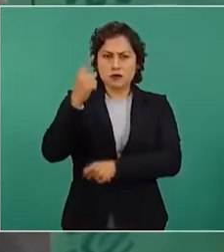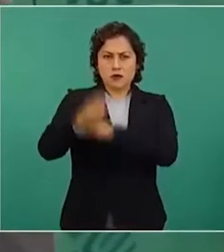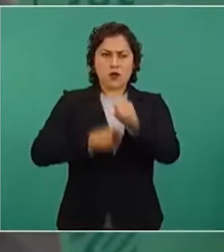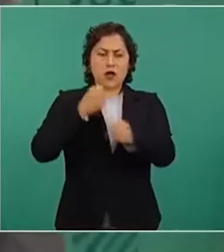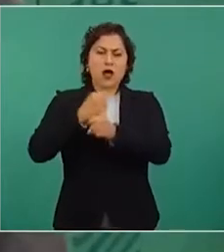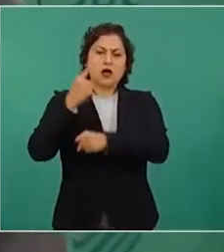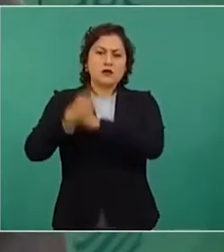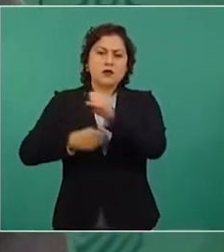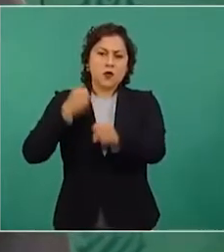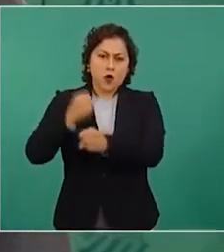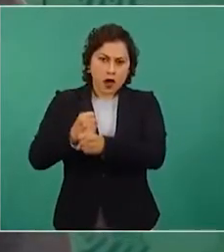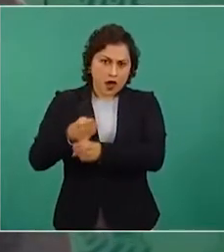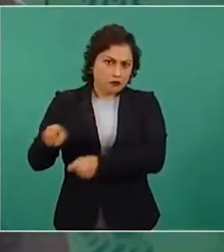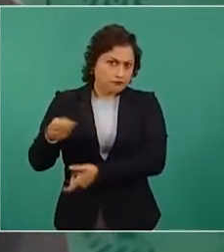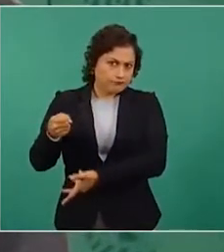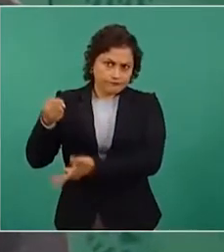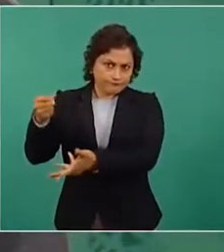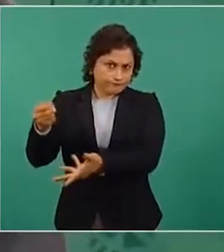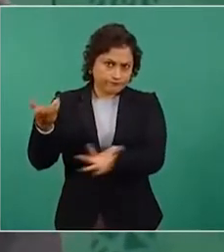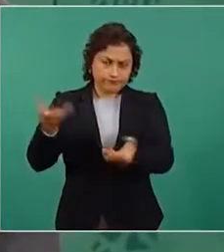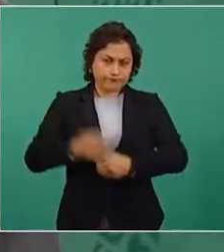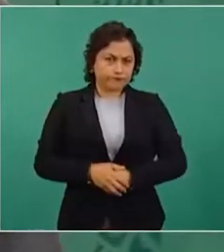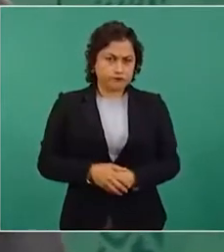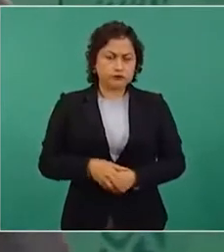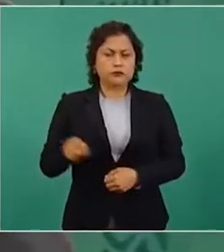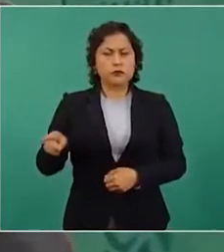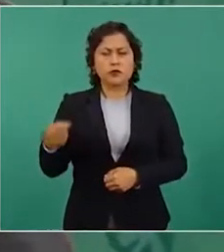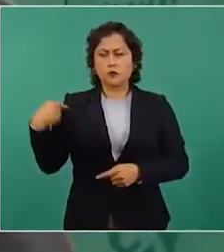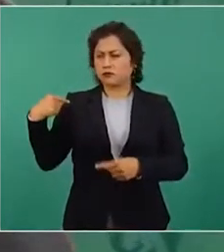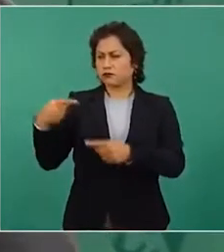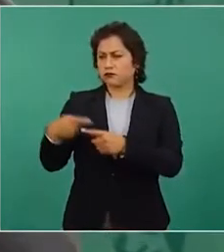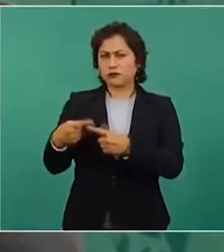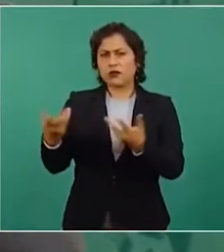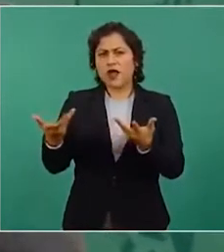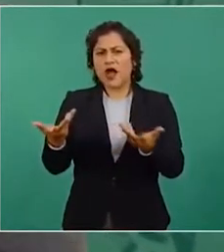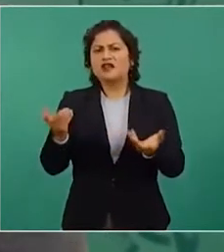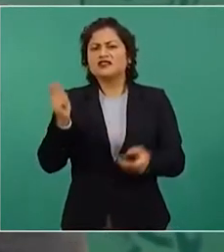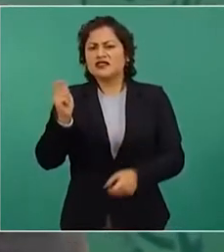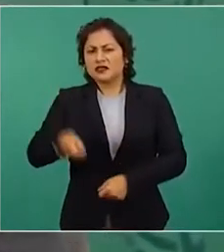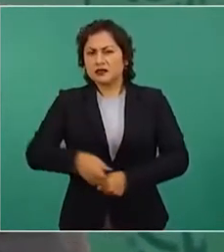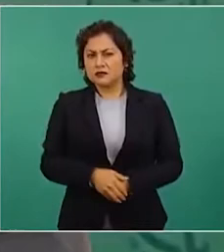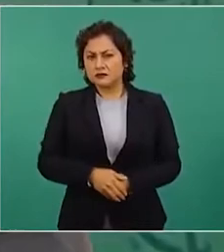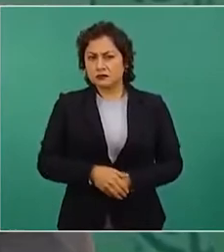y no hicieron nada para combatir la corrupción.